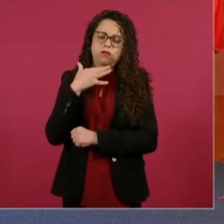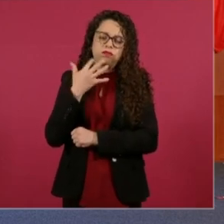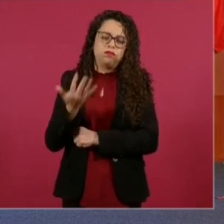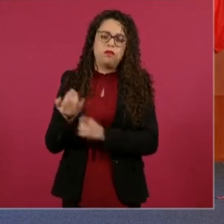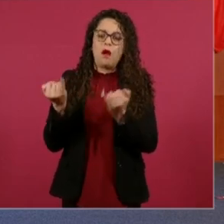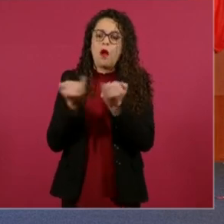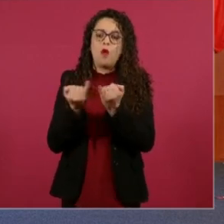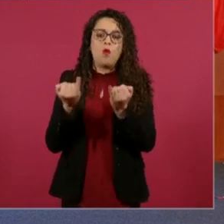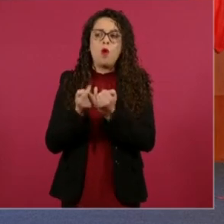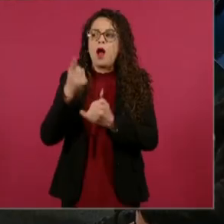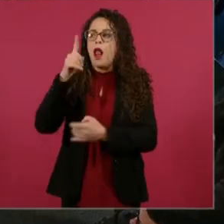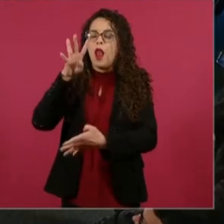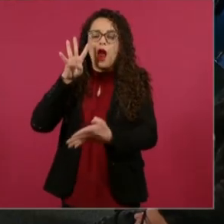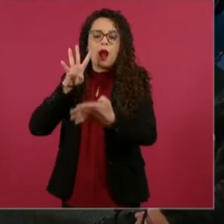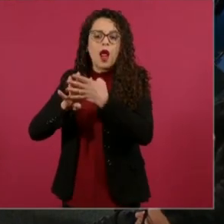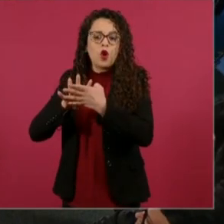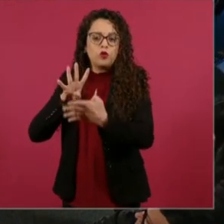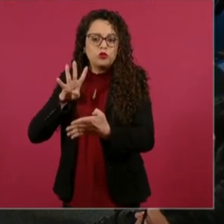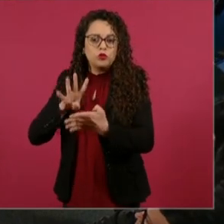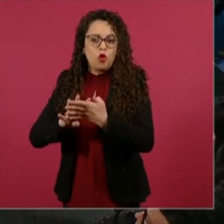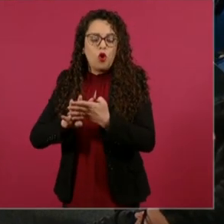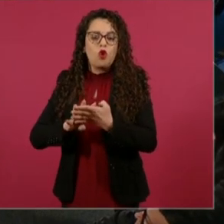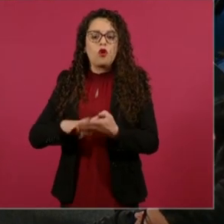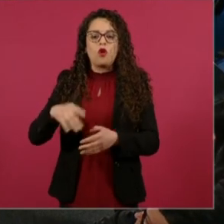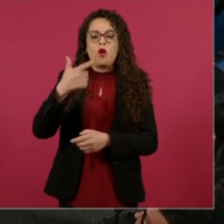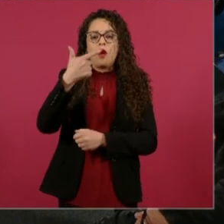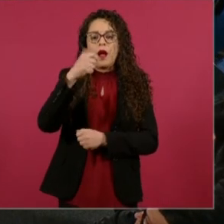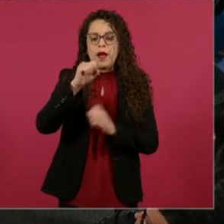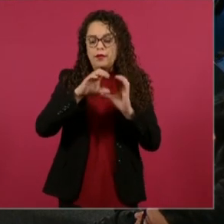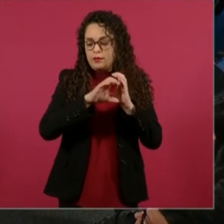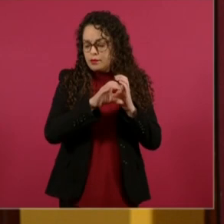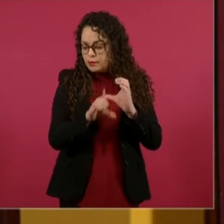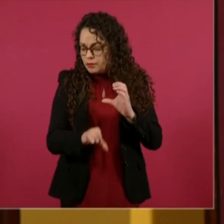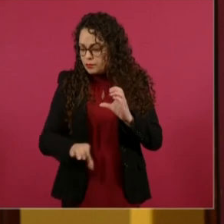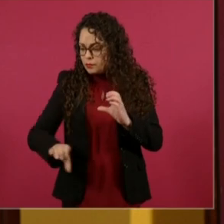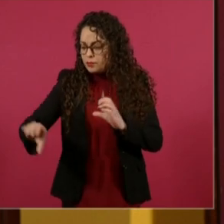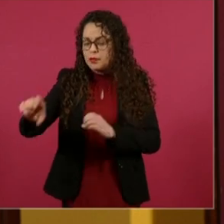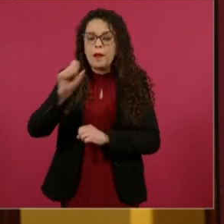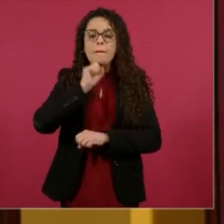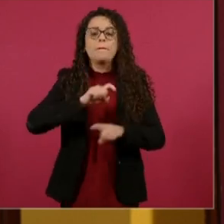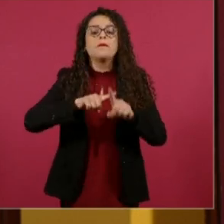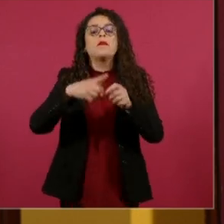gasoductos, como los de los hospitales,